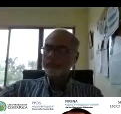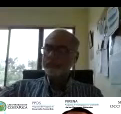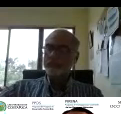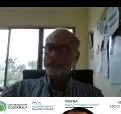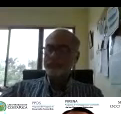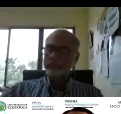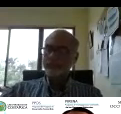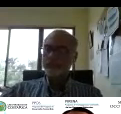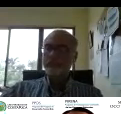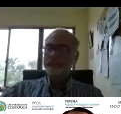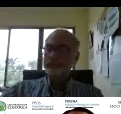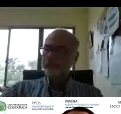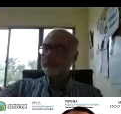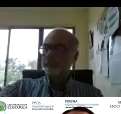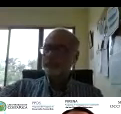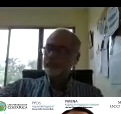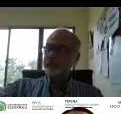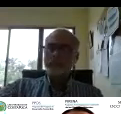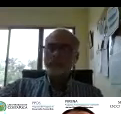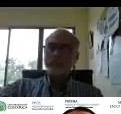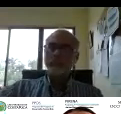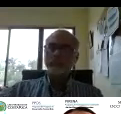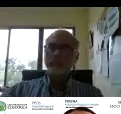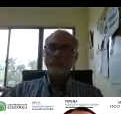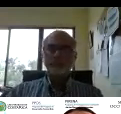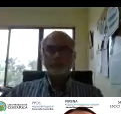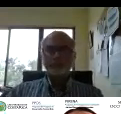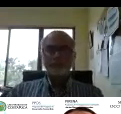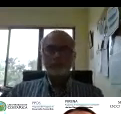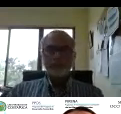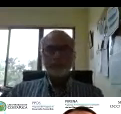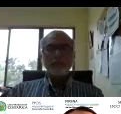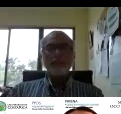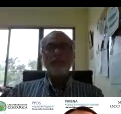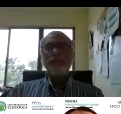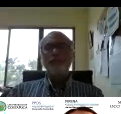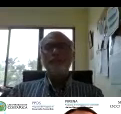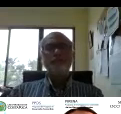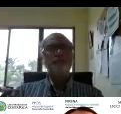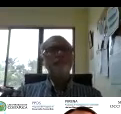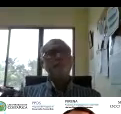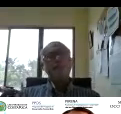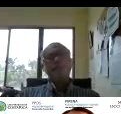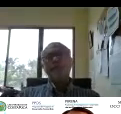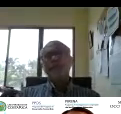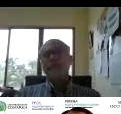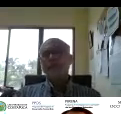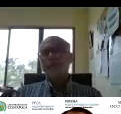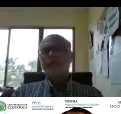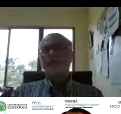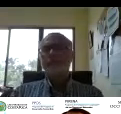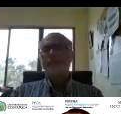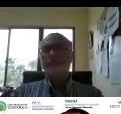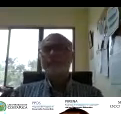proyecto geotérmico Borinquen. Y entonces le cedería palabra y también presentación para que haga